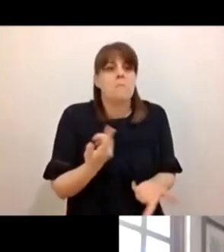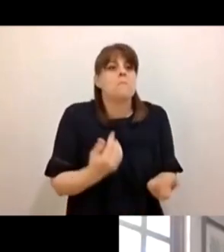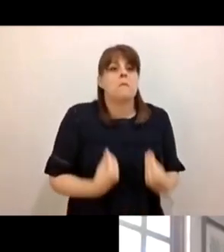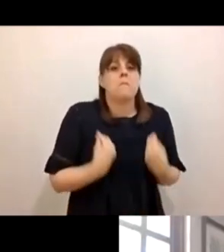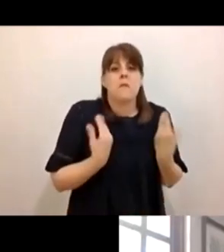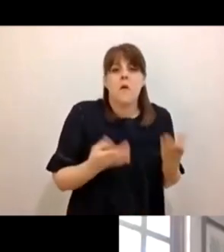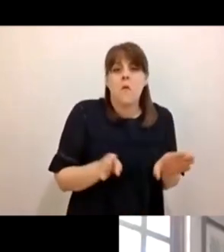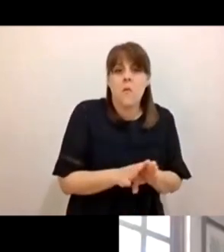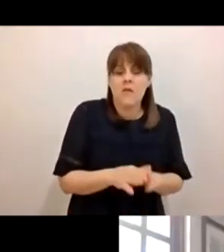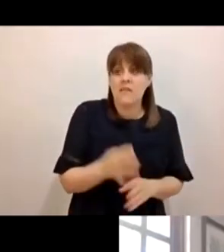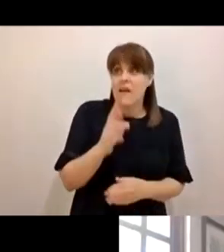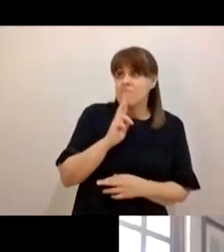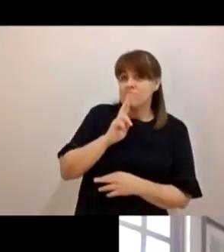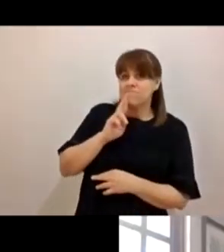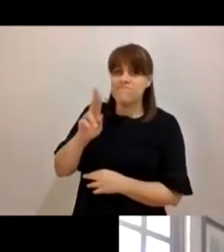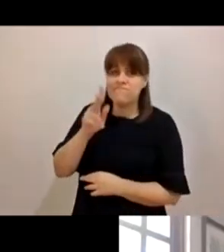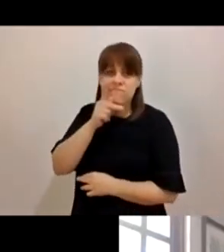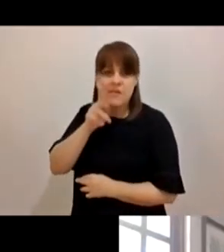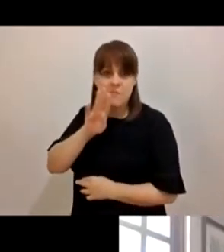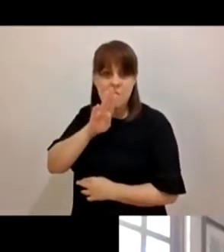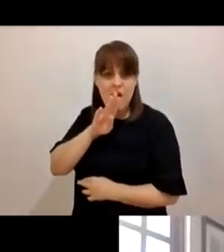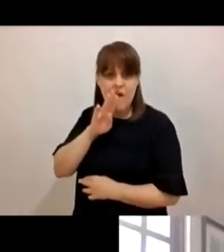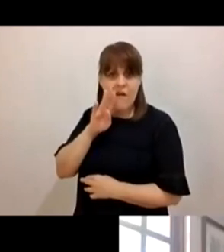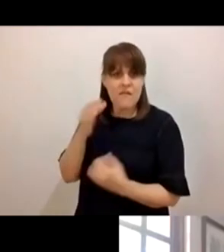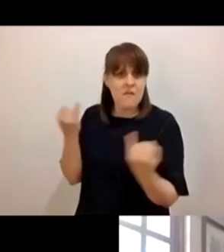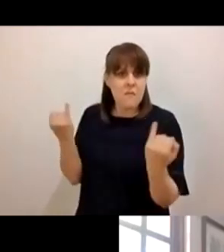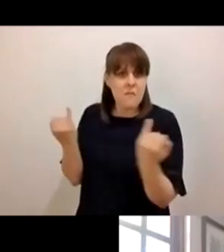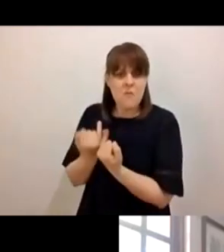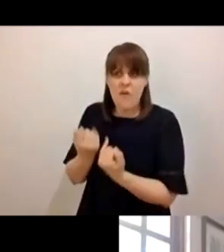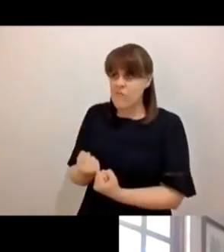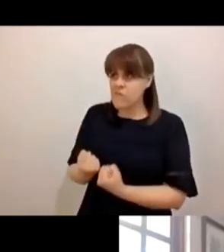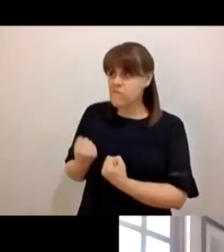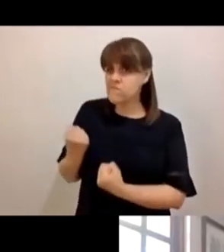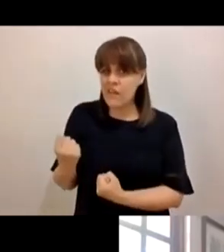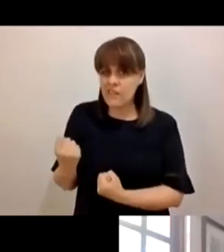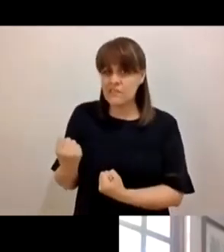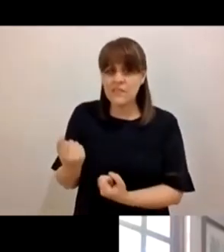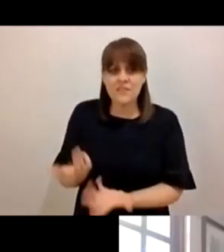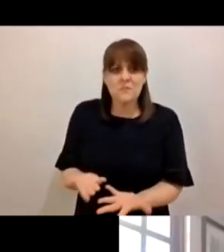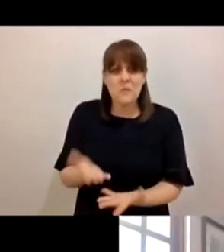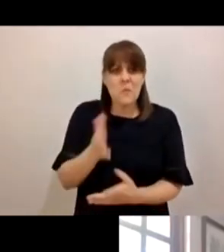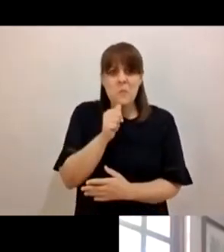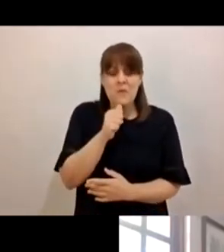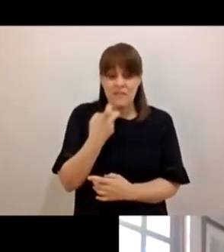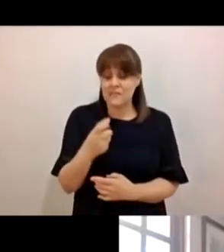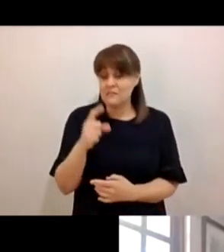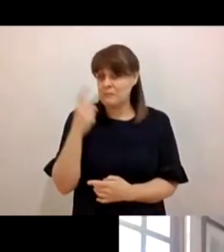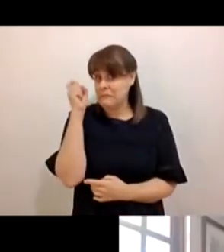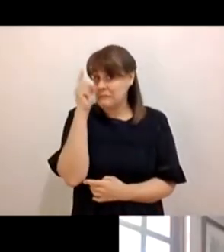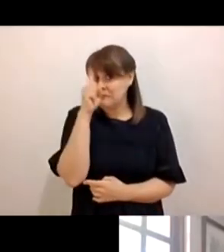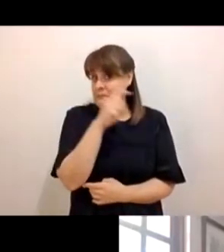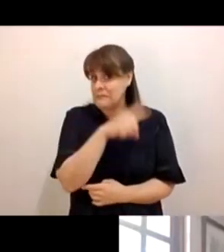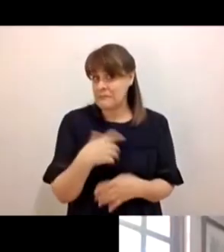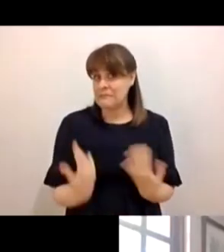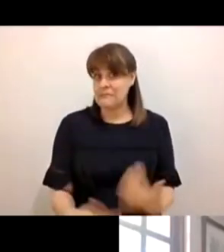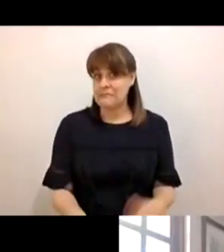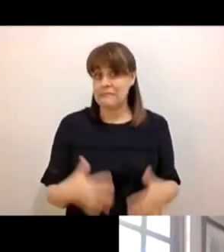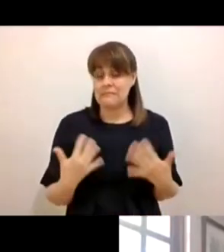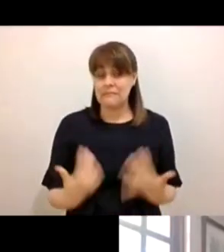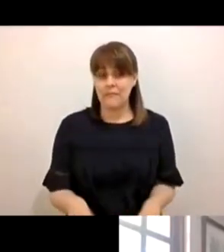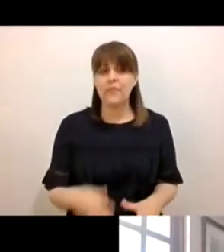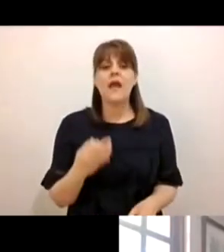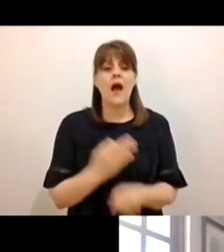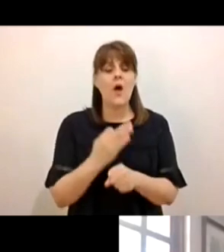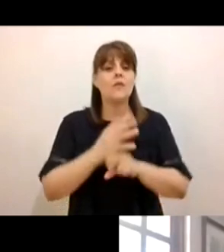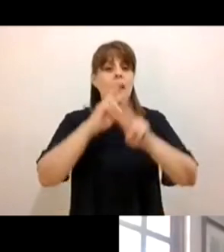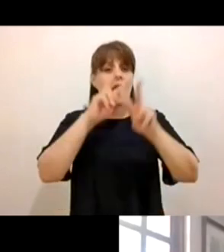contestar a la mamá o el papá con la misma fuerza para defenderse es muy duro entonces bueno vamos a empezar a hablar de este tema